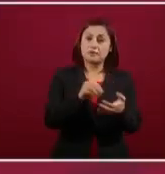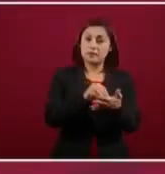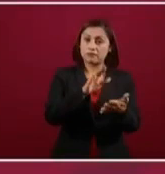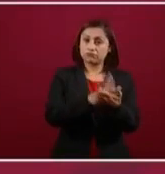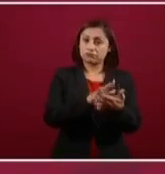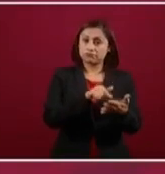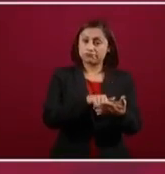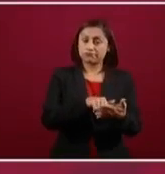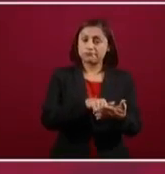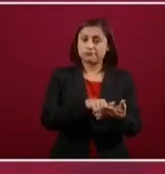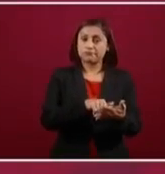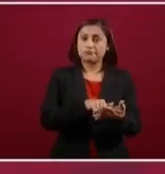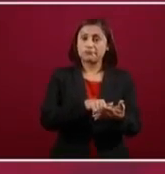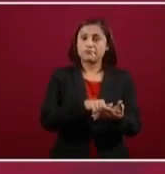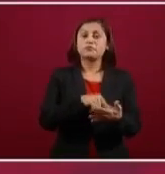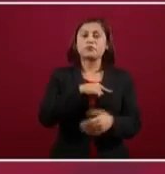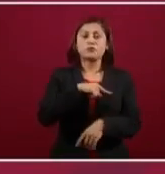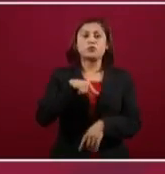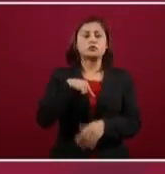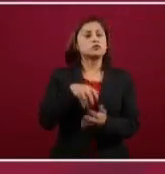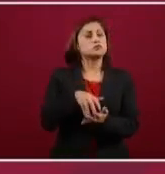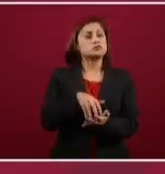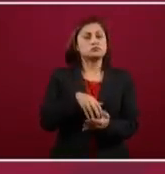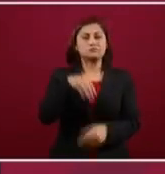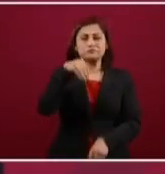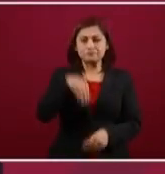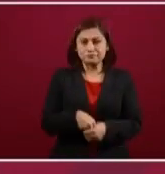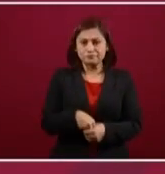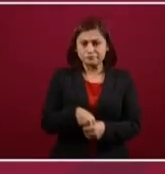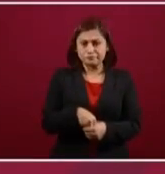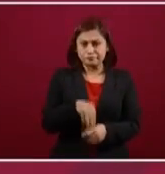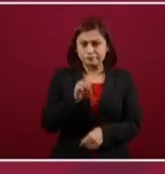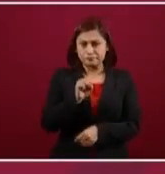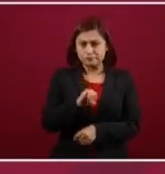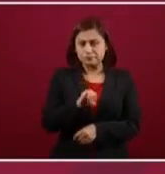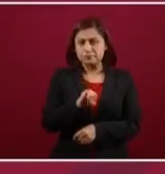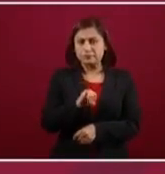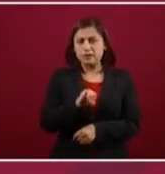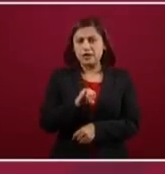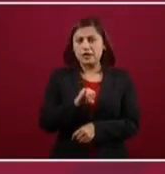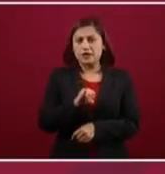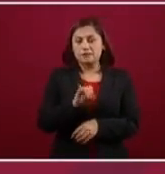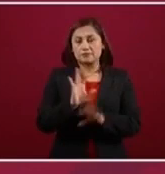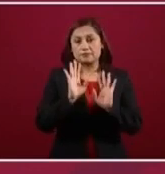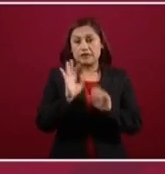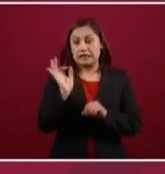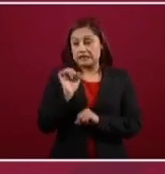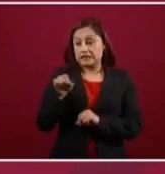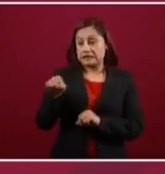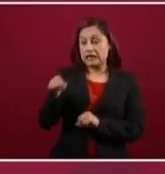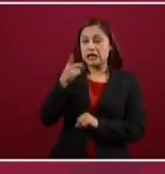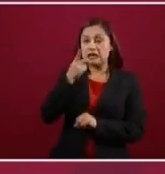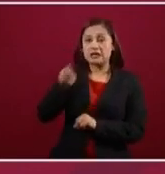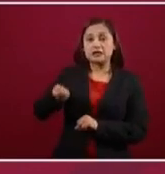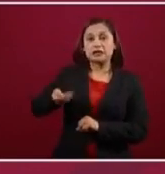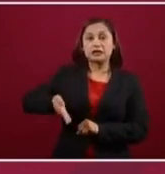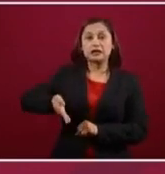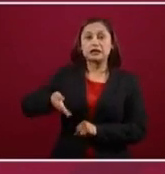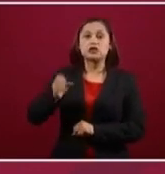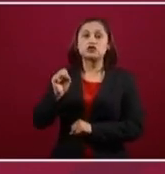¿sí?, hemos ahorrado, y eso es lo que pueden estar llamando subejercicio.